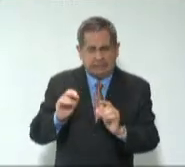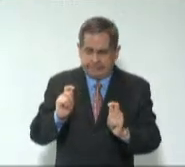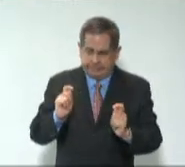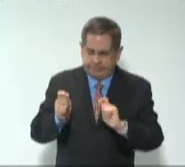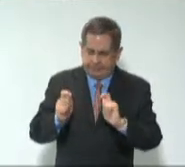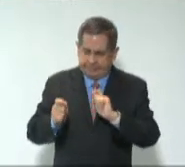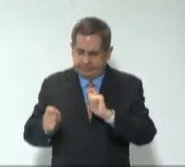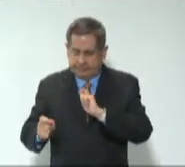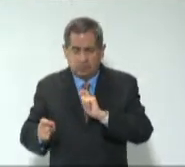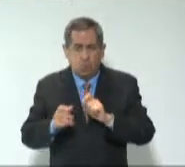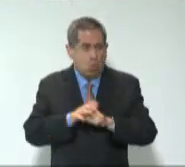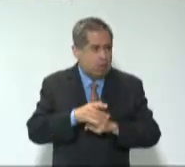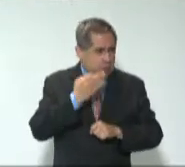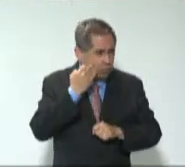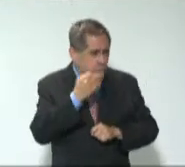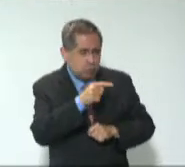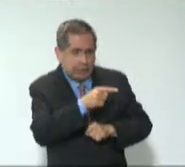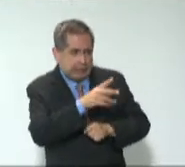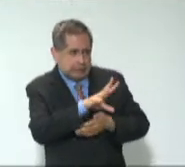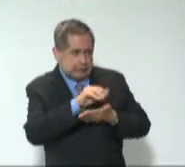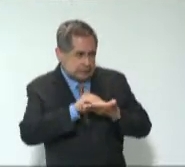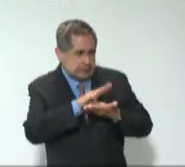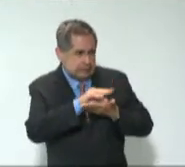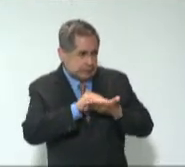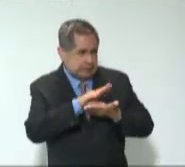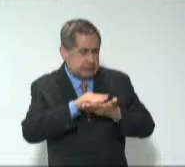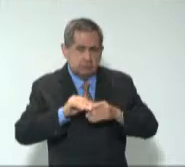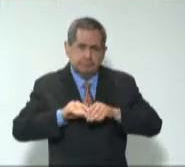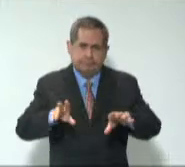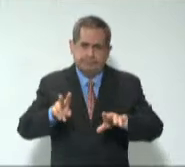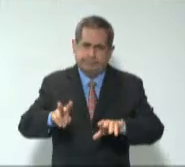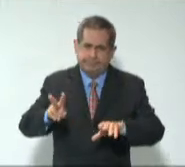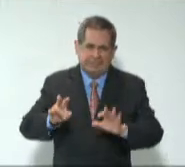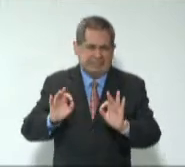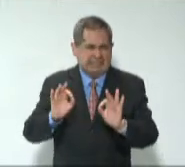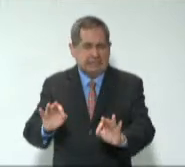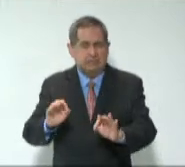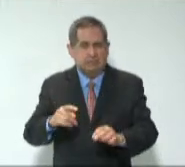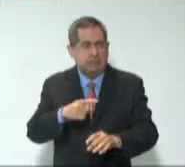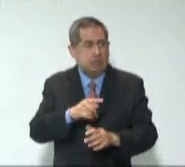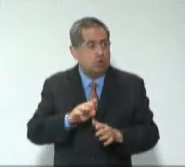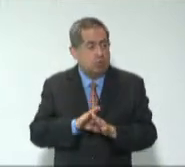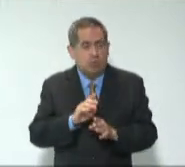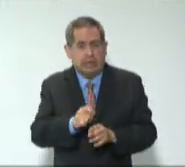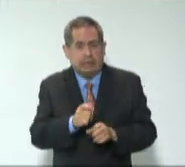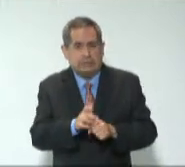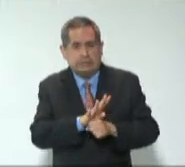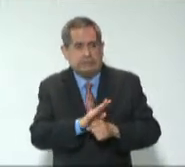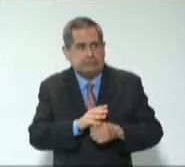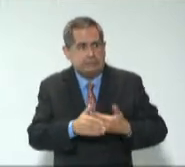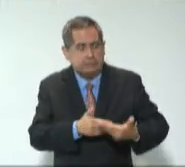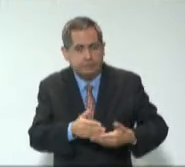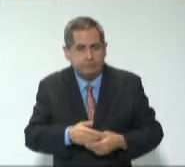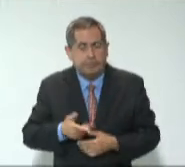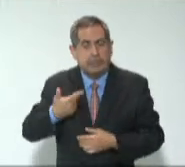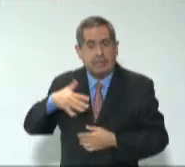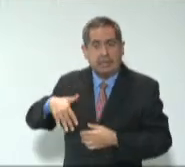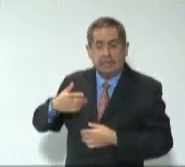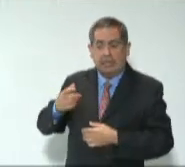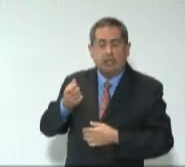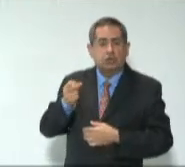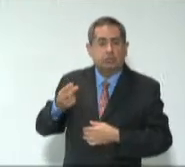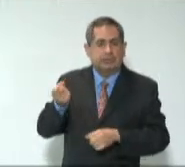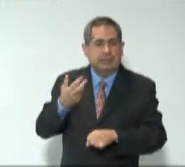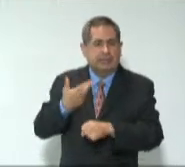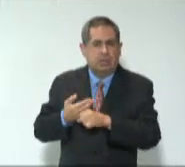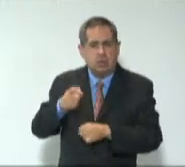datos esenciales sobre la evolución de la pandemia datos de los que seguramente les comentó el subsecretario López gatel que tienen